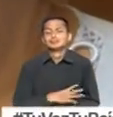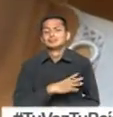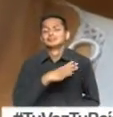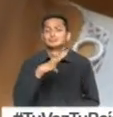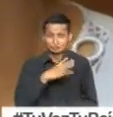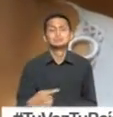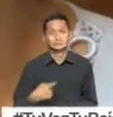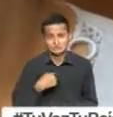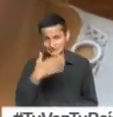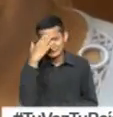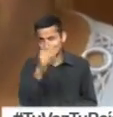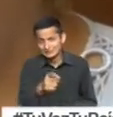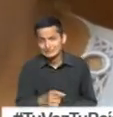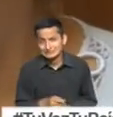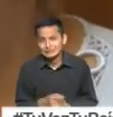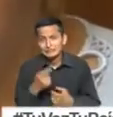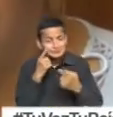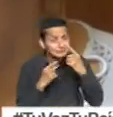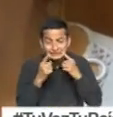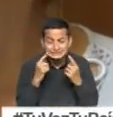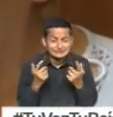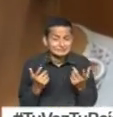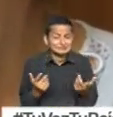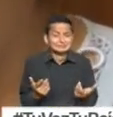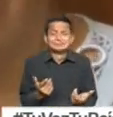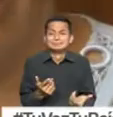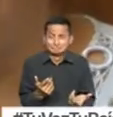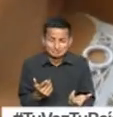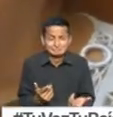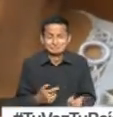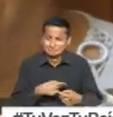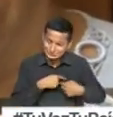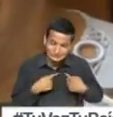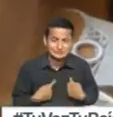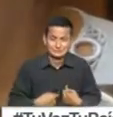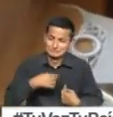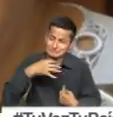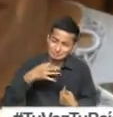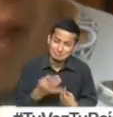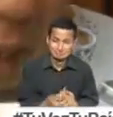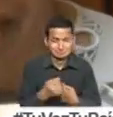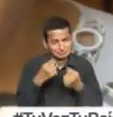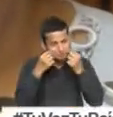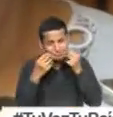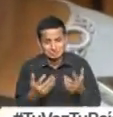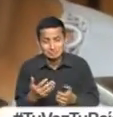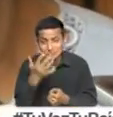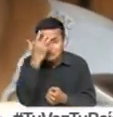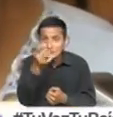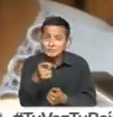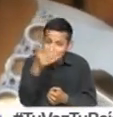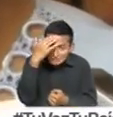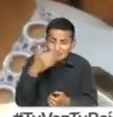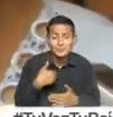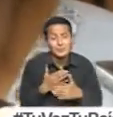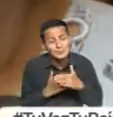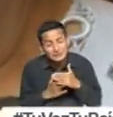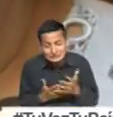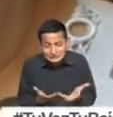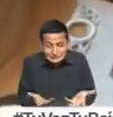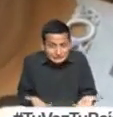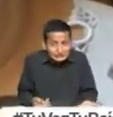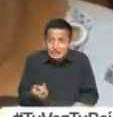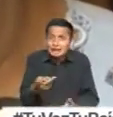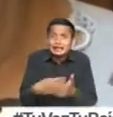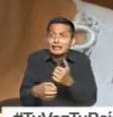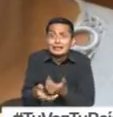yo tengo. Esas lágrimas son de sinceras, de corazón, porque imagínese mi humildad y que